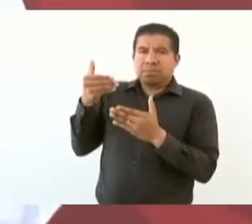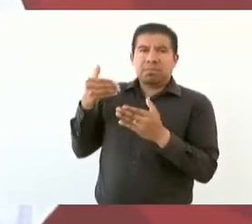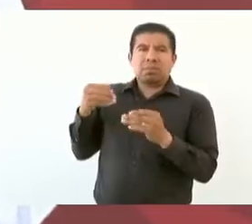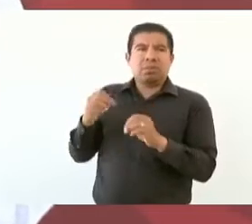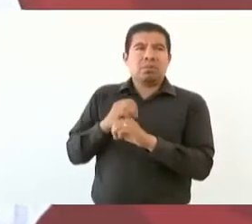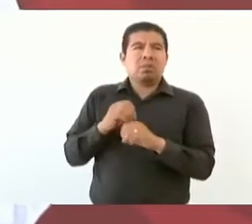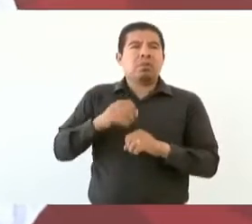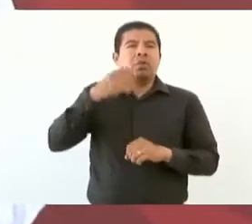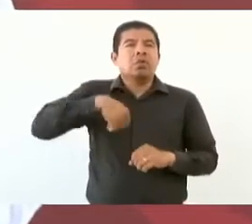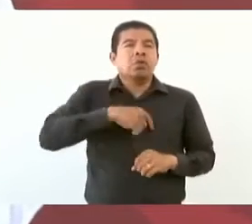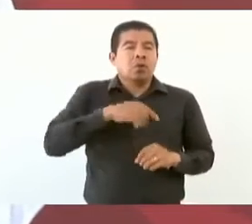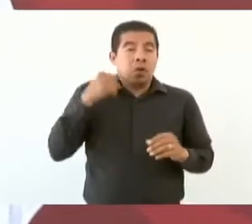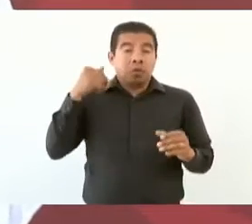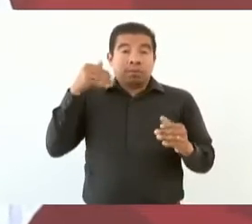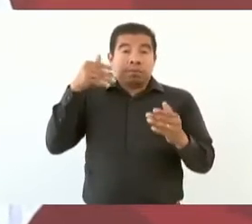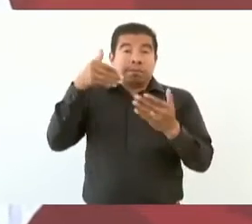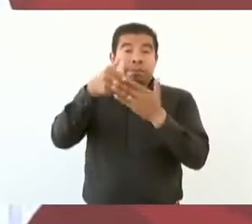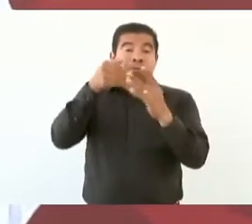Por eso